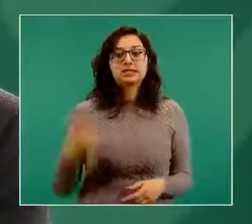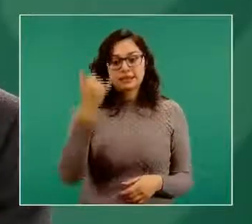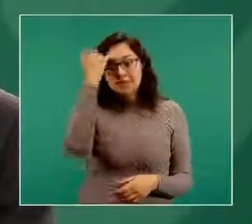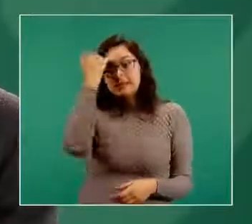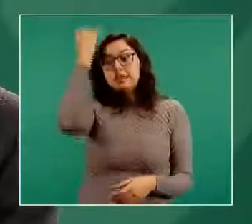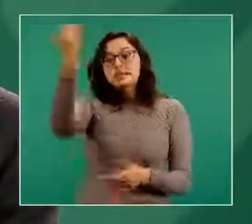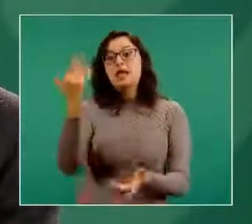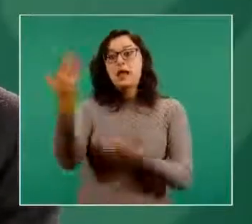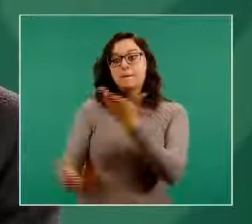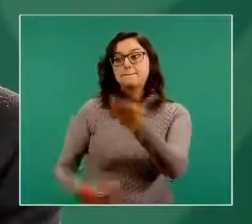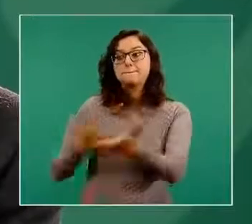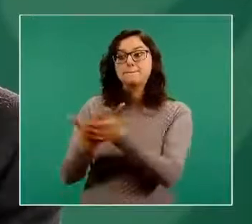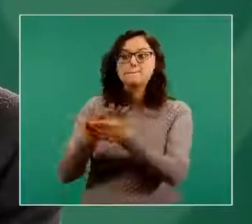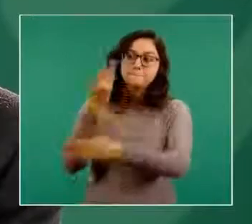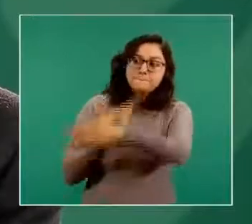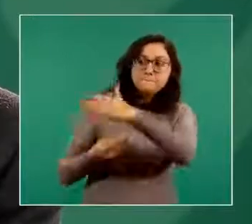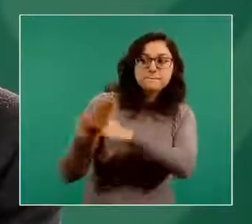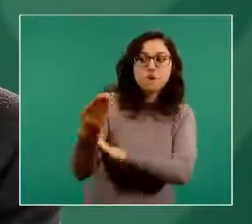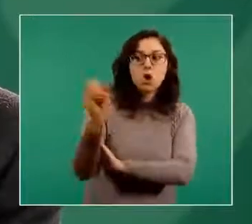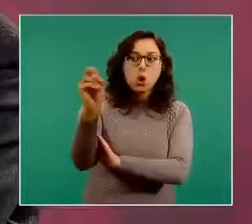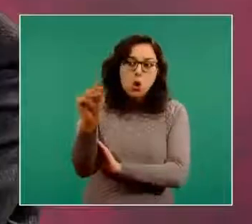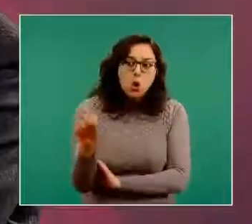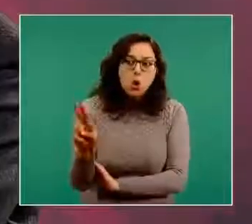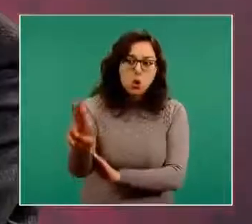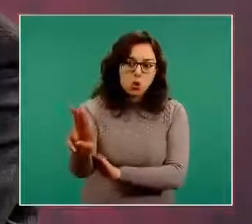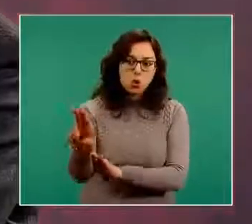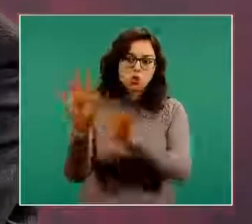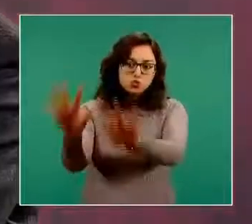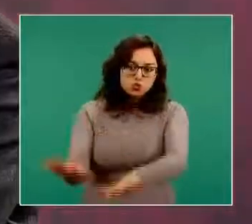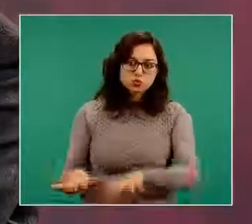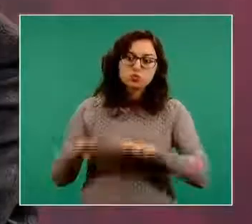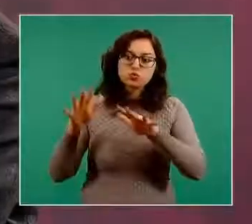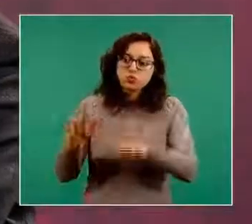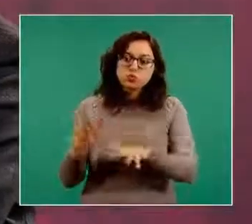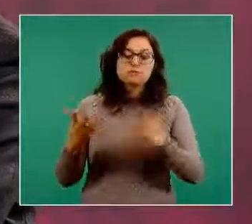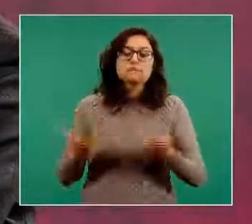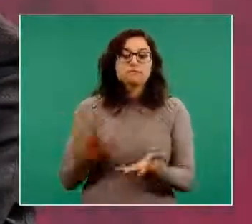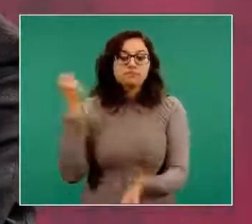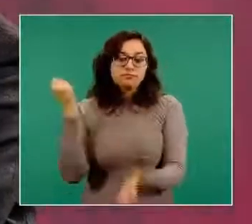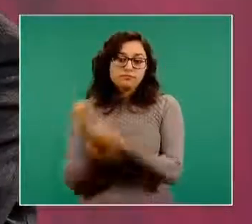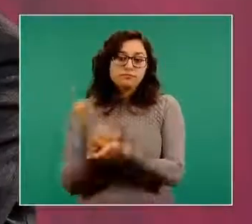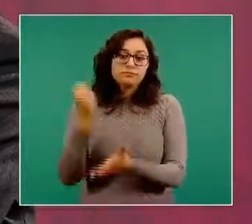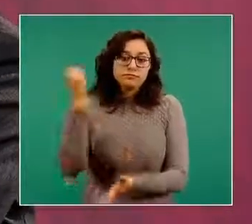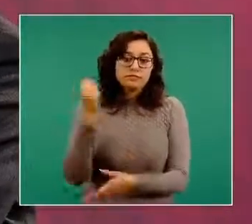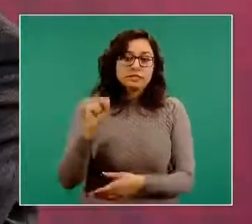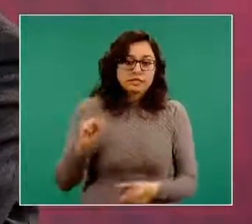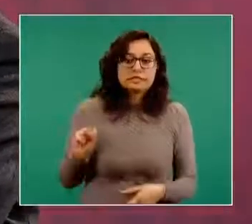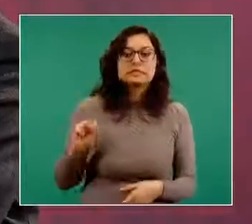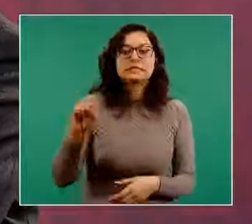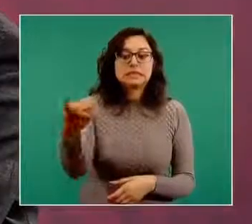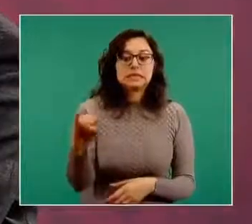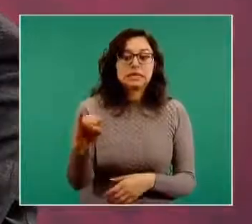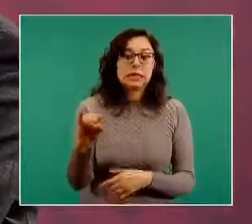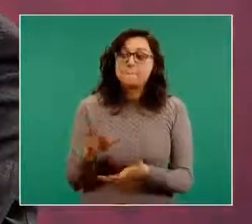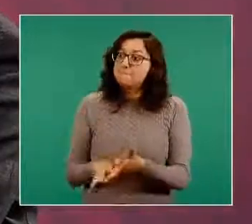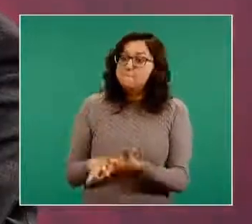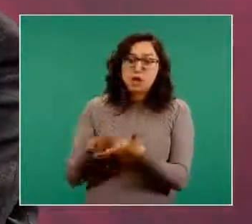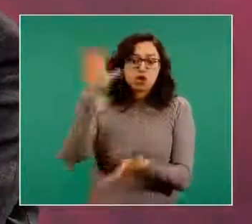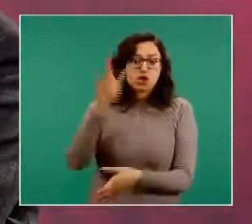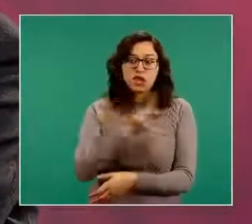de resolución a la Asamblea de Naciones Unidas, que fue aprobada por prácticamente